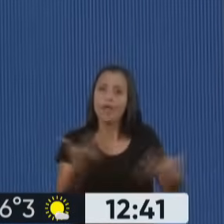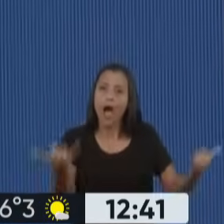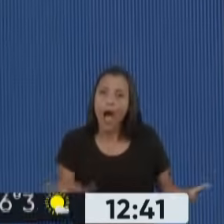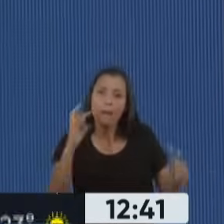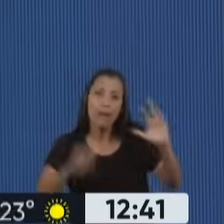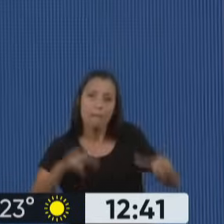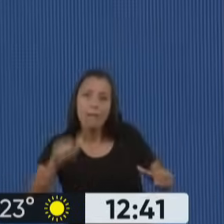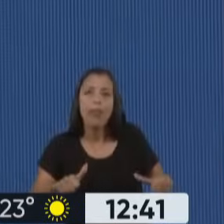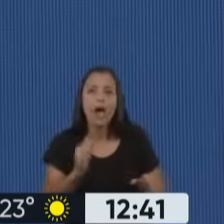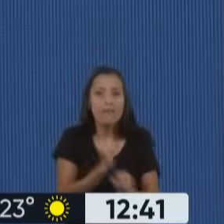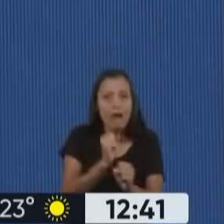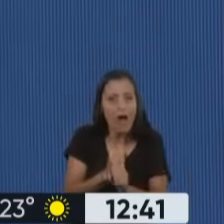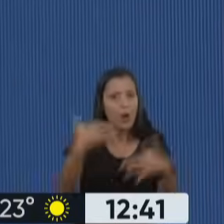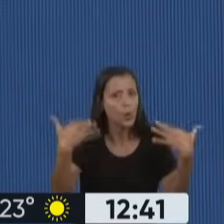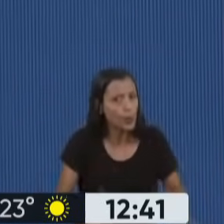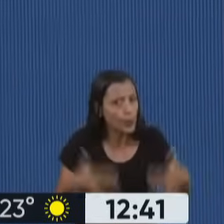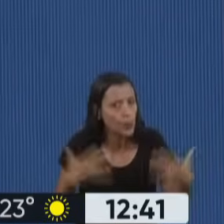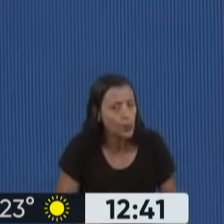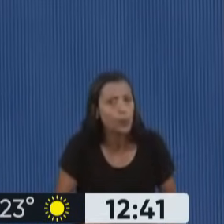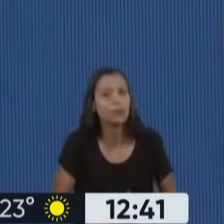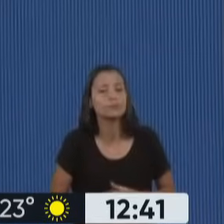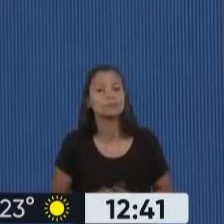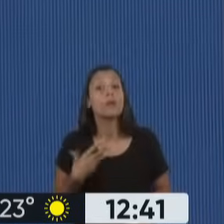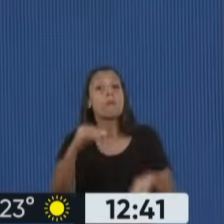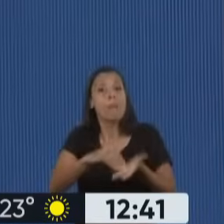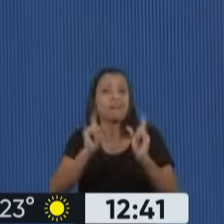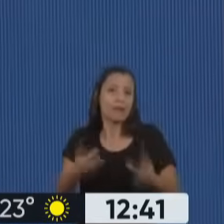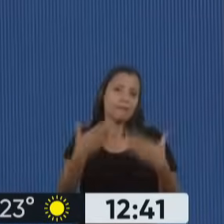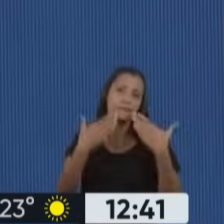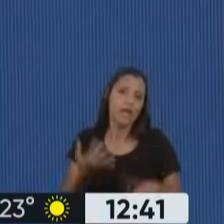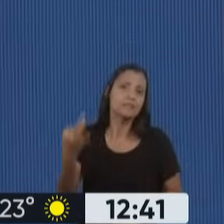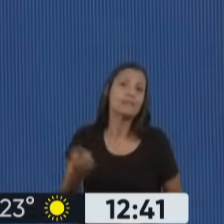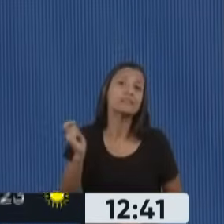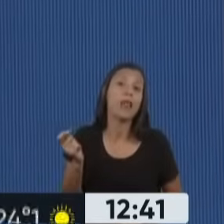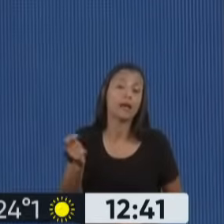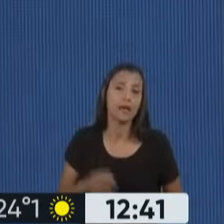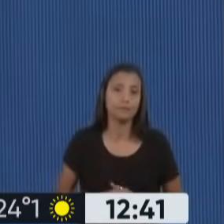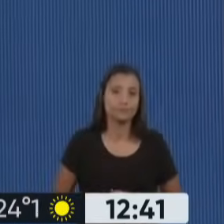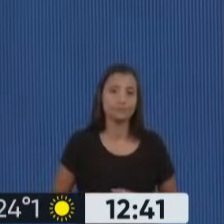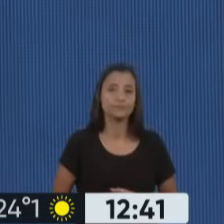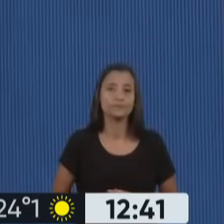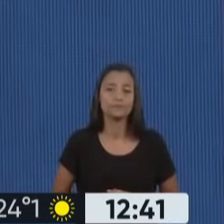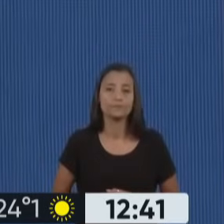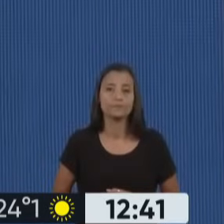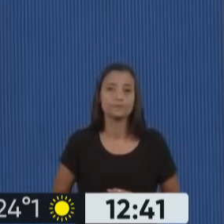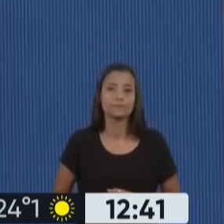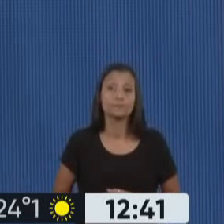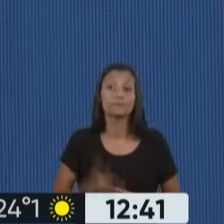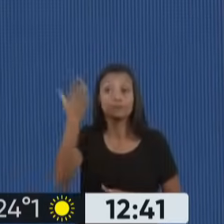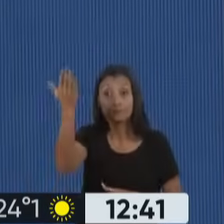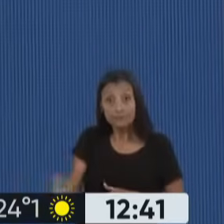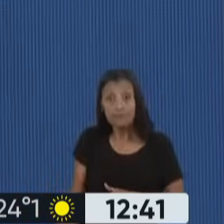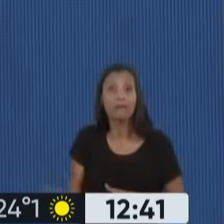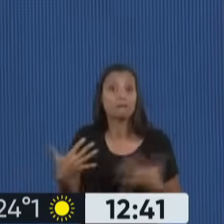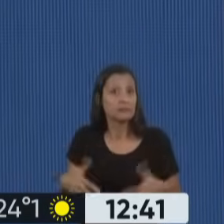verdaderamente heroica, y muy especialmente a quien se sentó en la peor de las